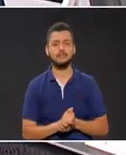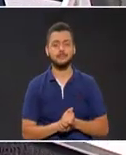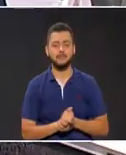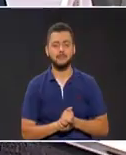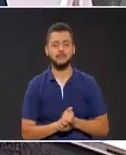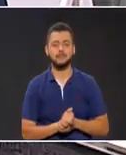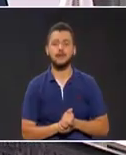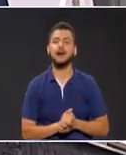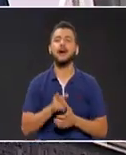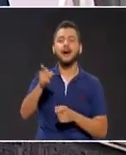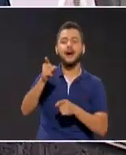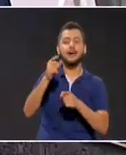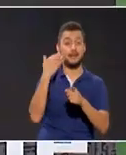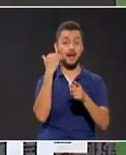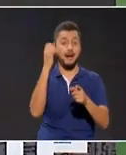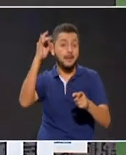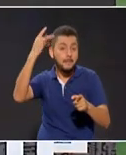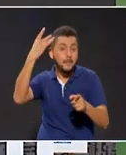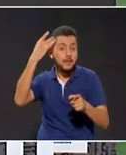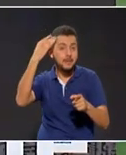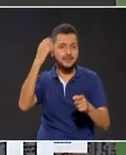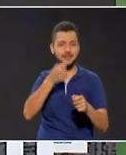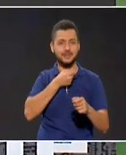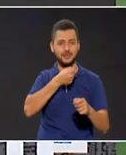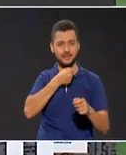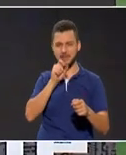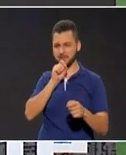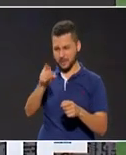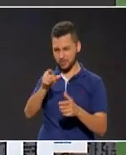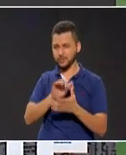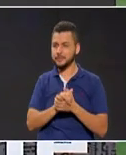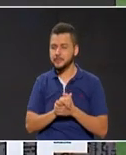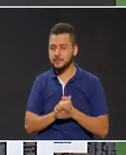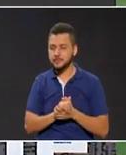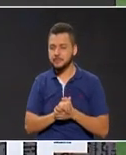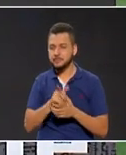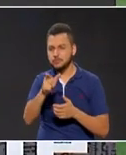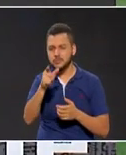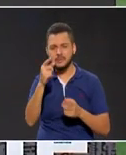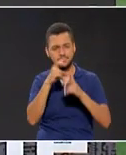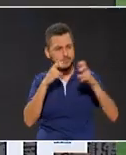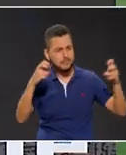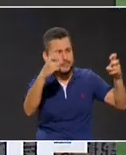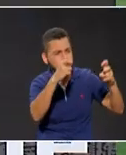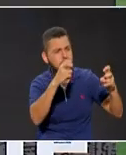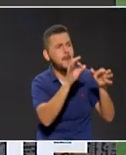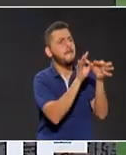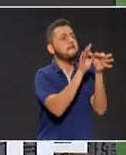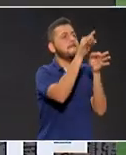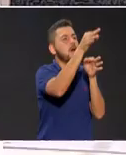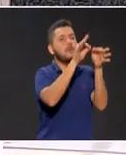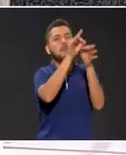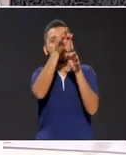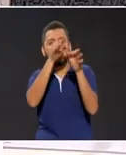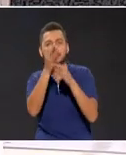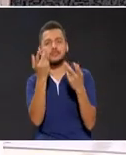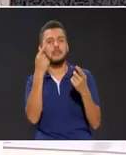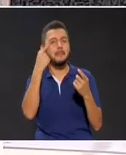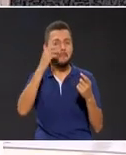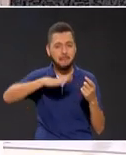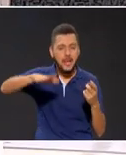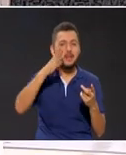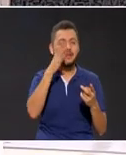la calle, acción comunal, ¿qué tienen pensado ustedes para los adultos mayores de los corregimientos? Bueno, los adultos